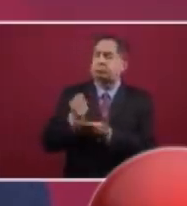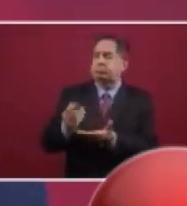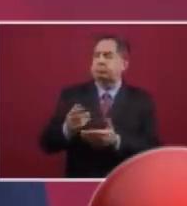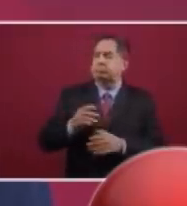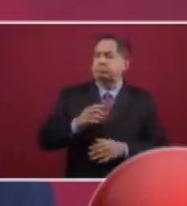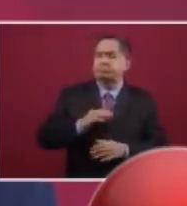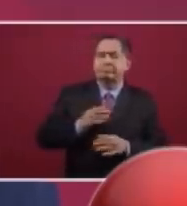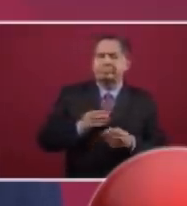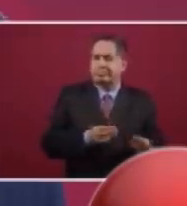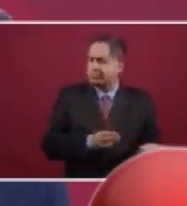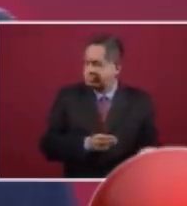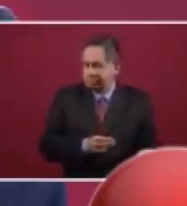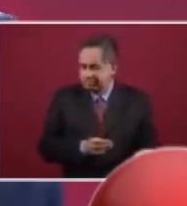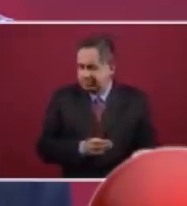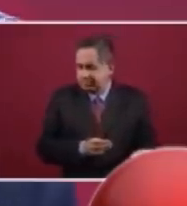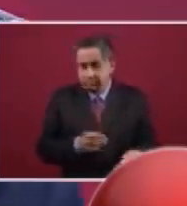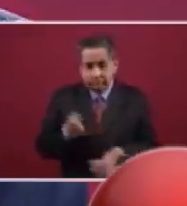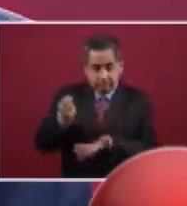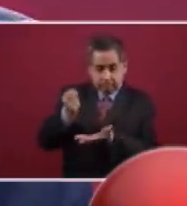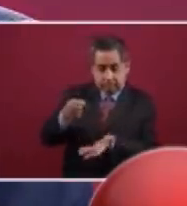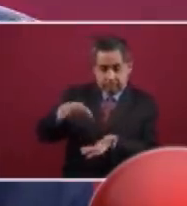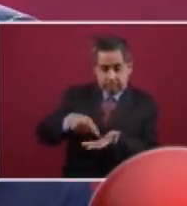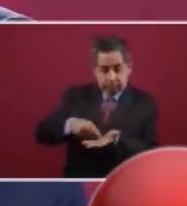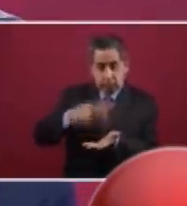pero el presupuesto no se utilizaba